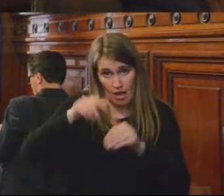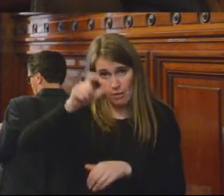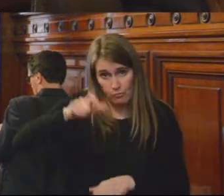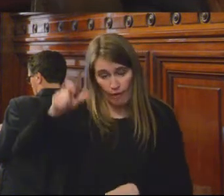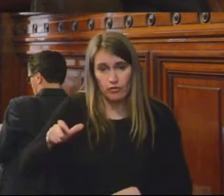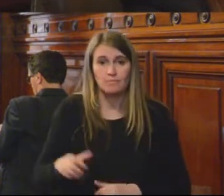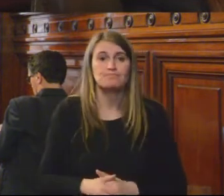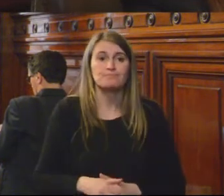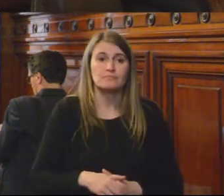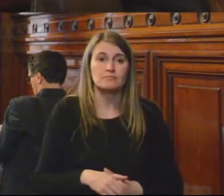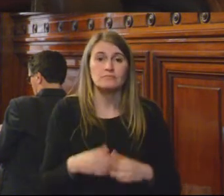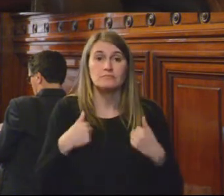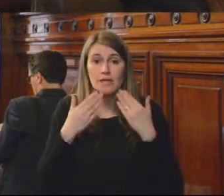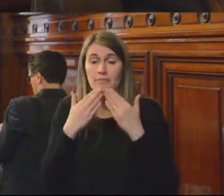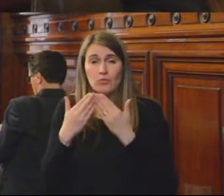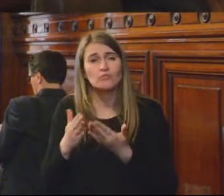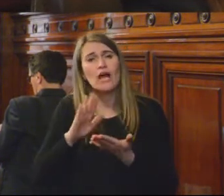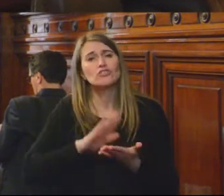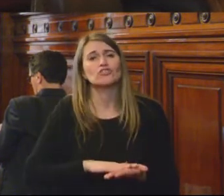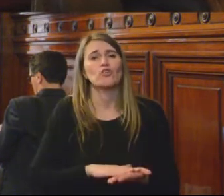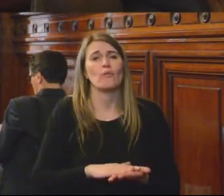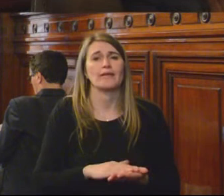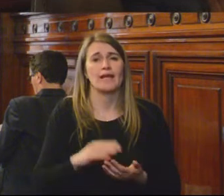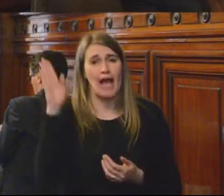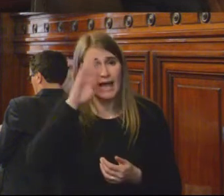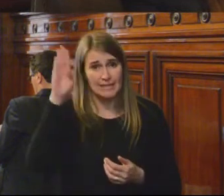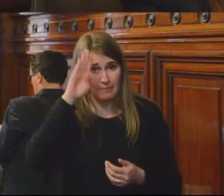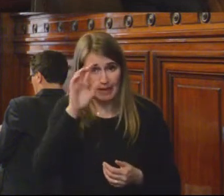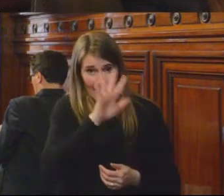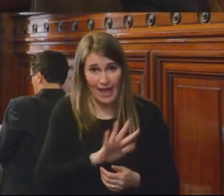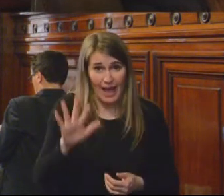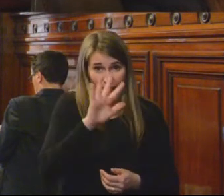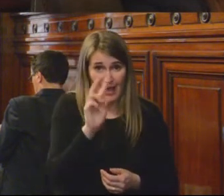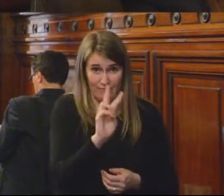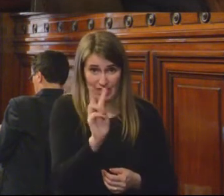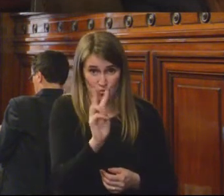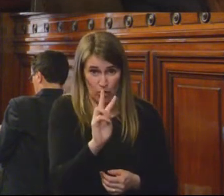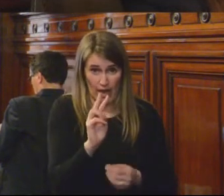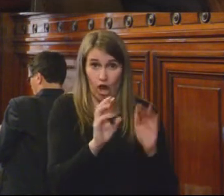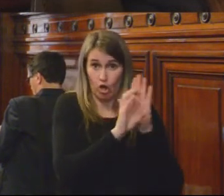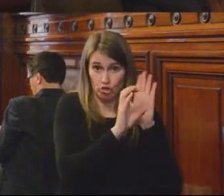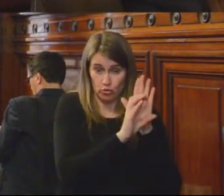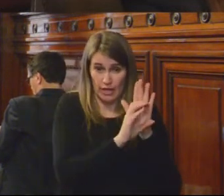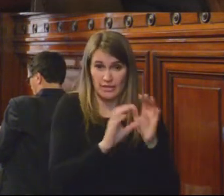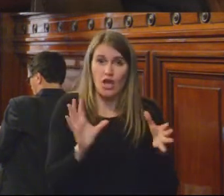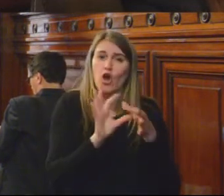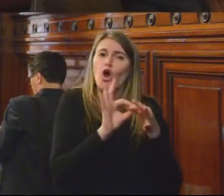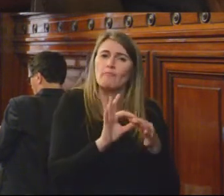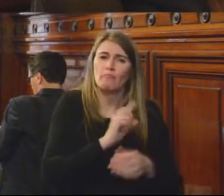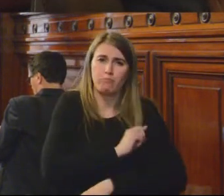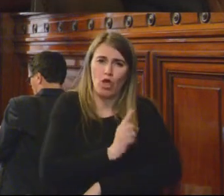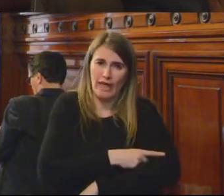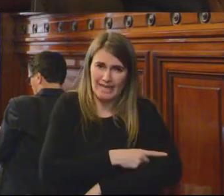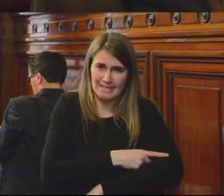preguntan de la relación de la Asamblea Nacional Constituyente con los poderes constituidos. Nuestra Constitución es muy clara y nos da